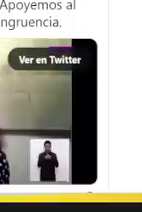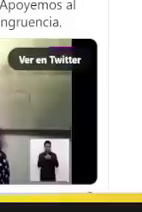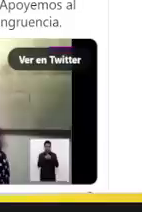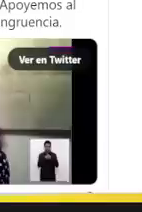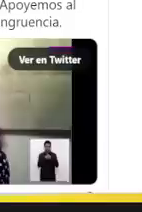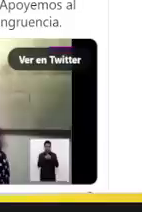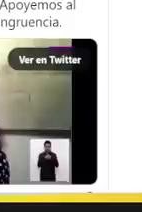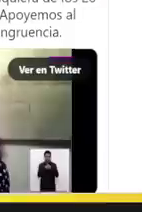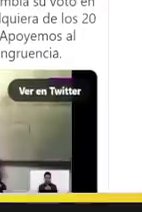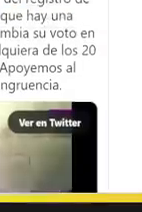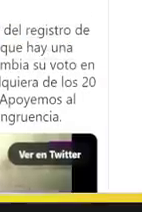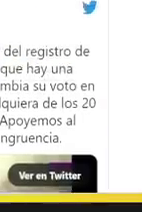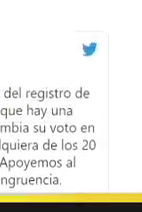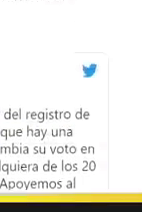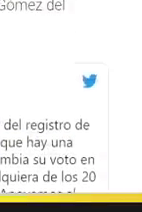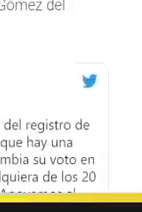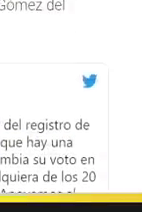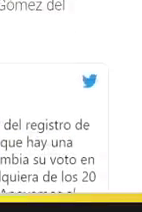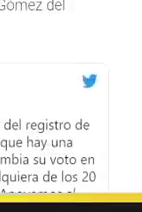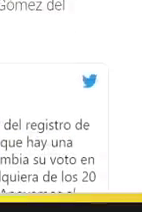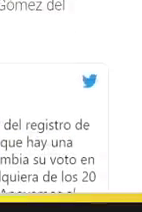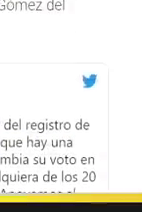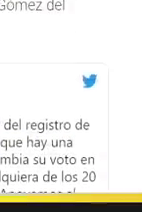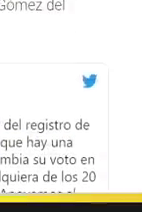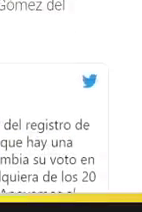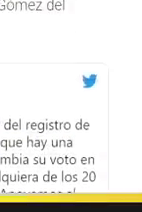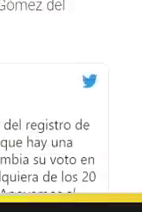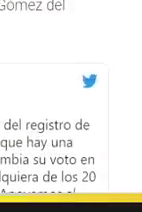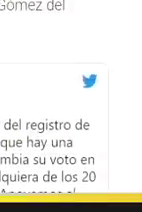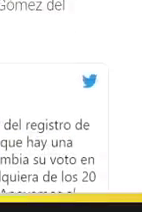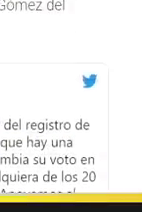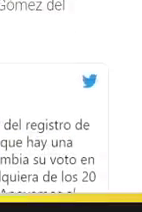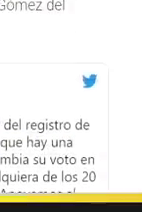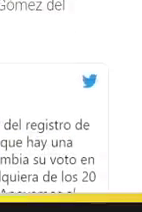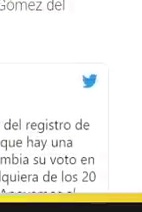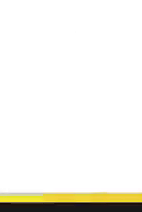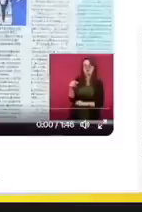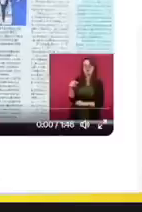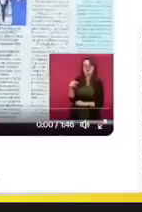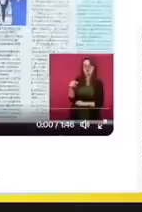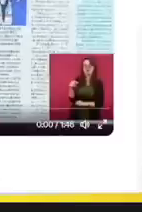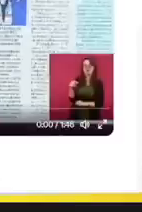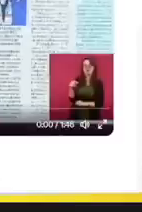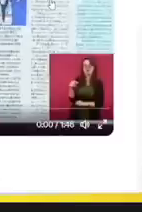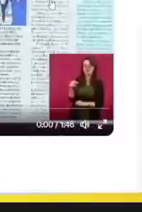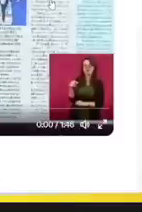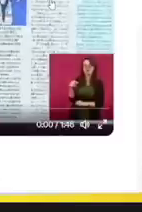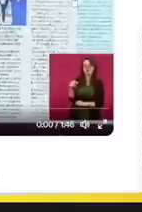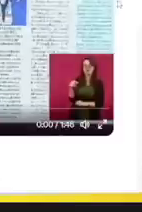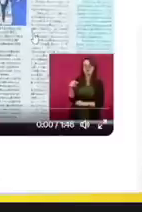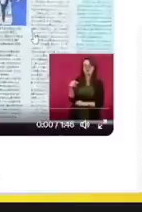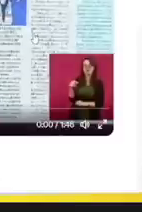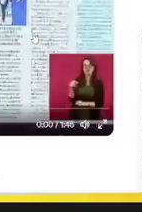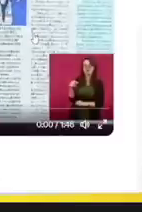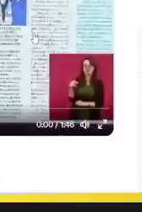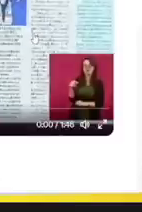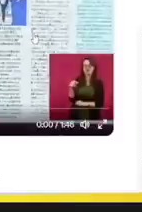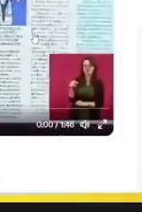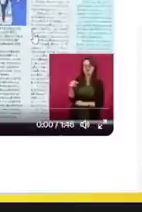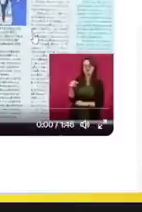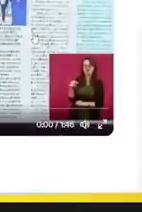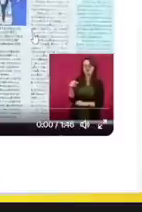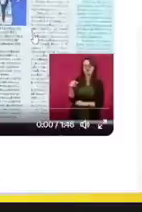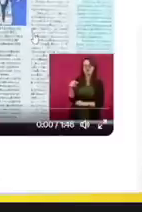era mejor que ella. Apoyamos al INE, pero exigiéndole congruencia. Y el presidente habló acerca de